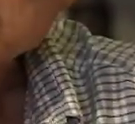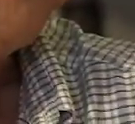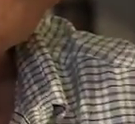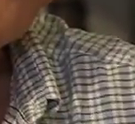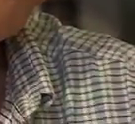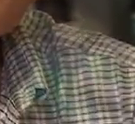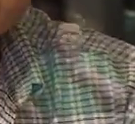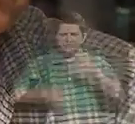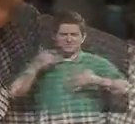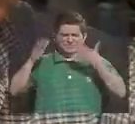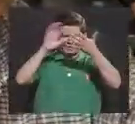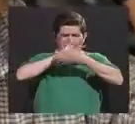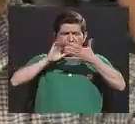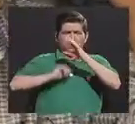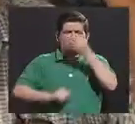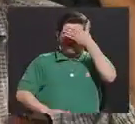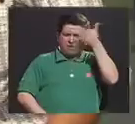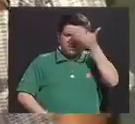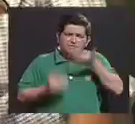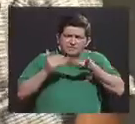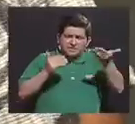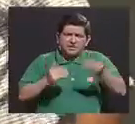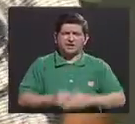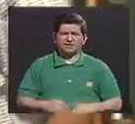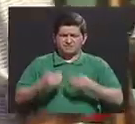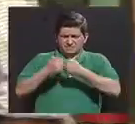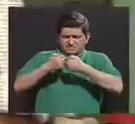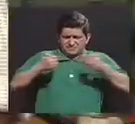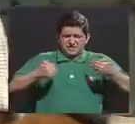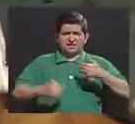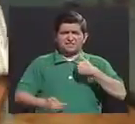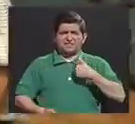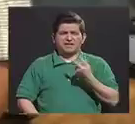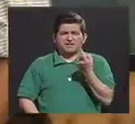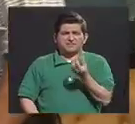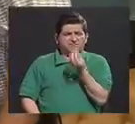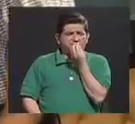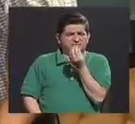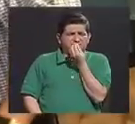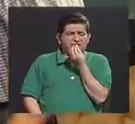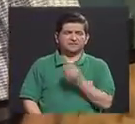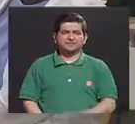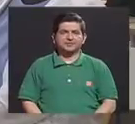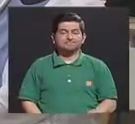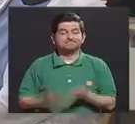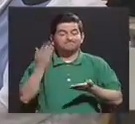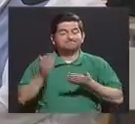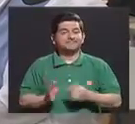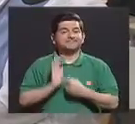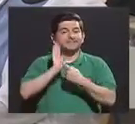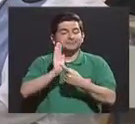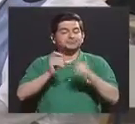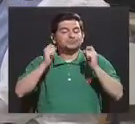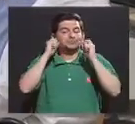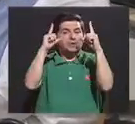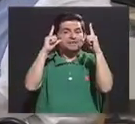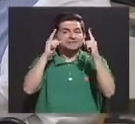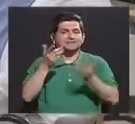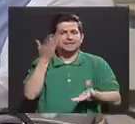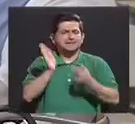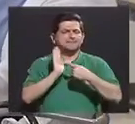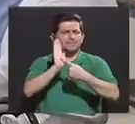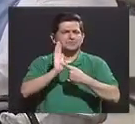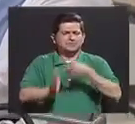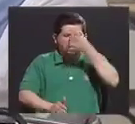estar confundido u olvidadizo aislarse y tener falta de apetito son algunas señales de alerta que pueden indicar